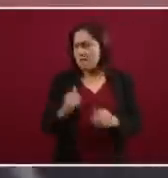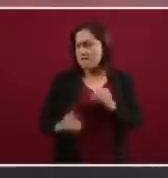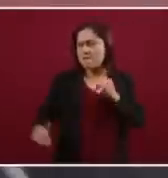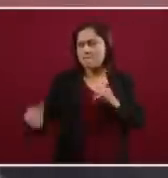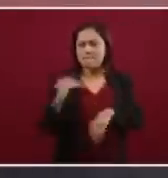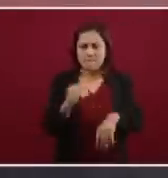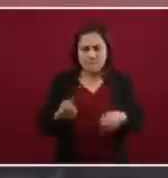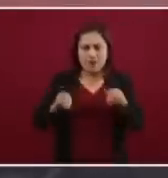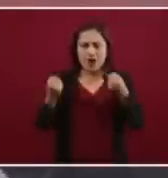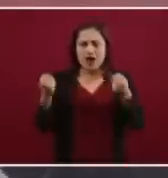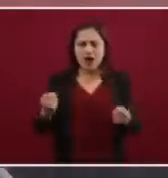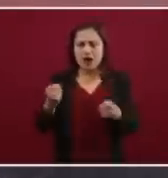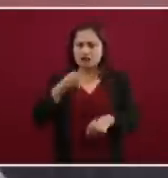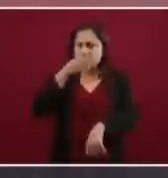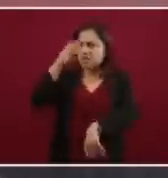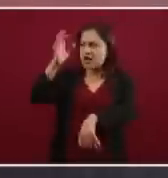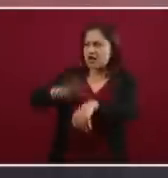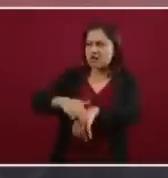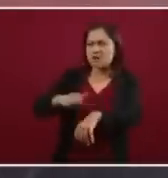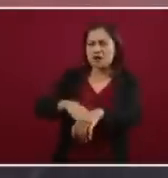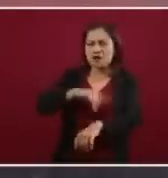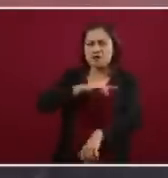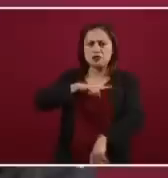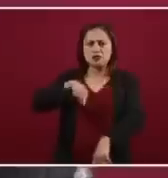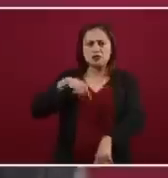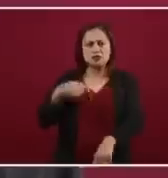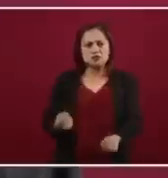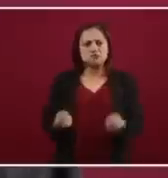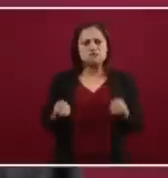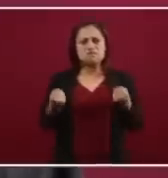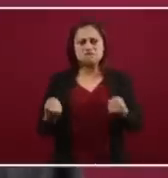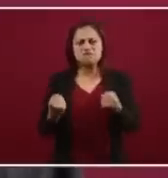que sepan que no nos va a temblar la mano.